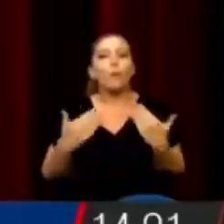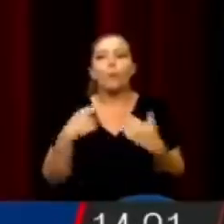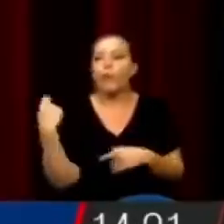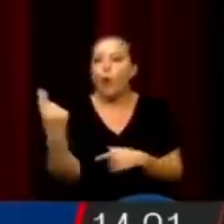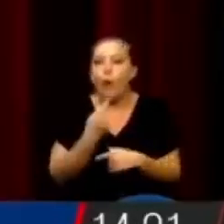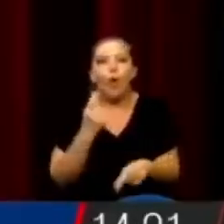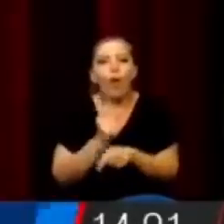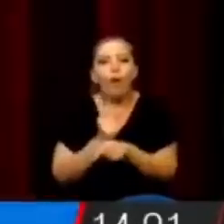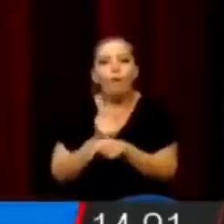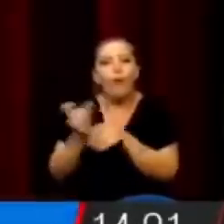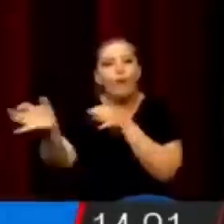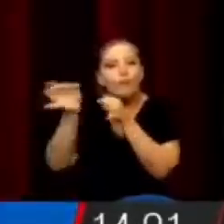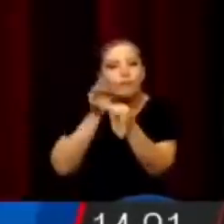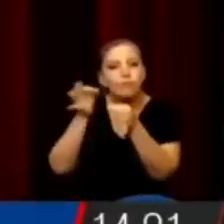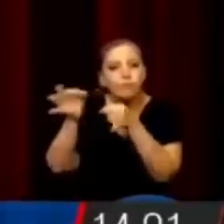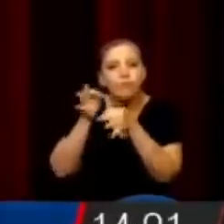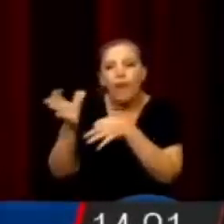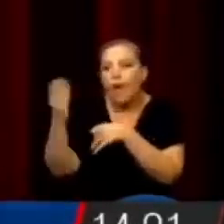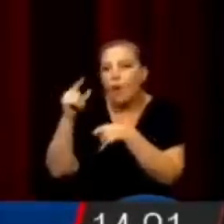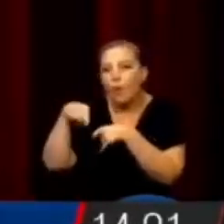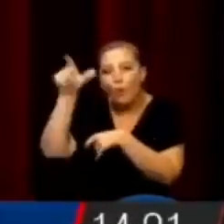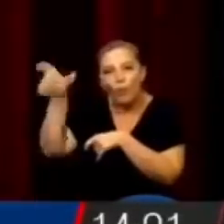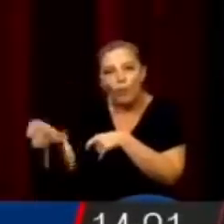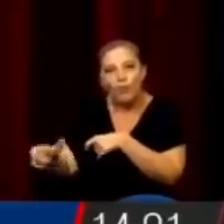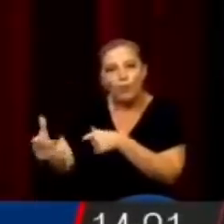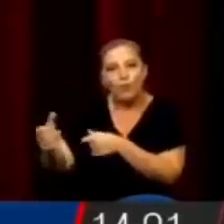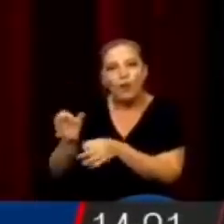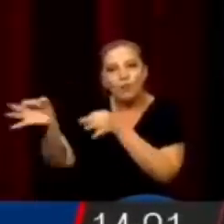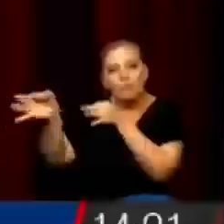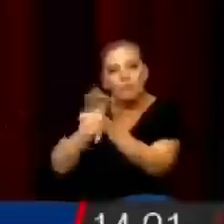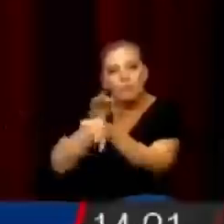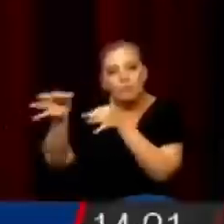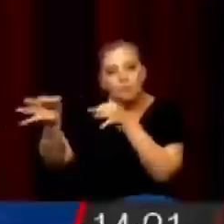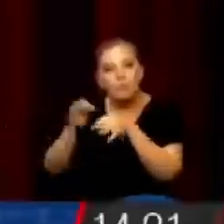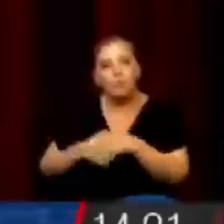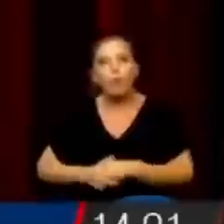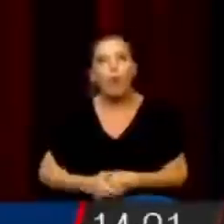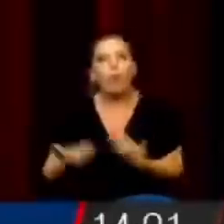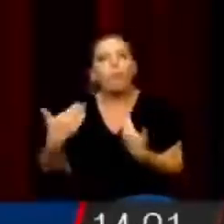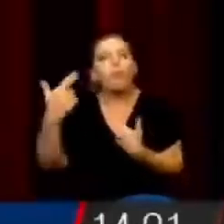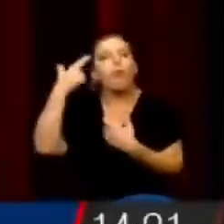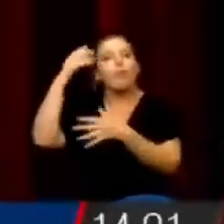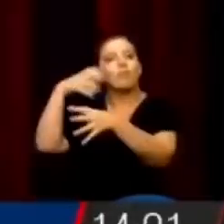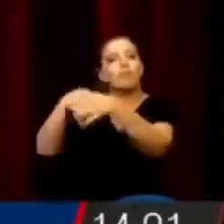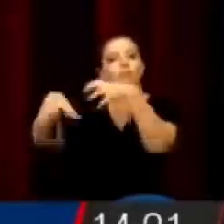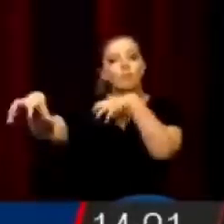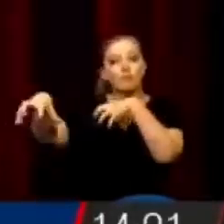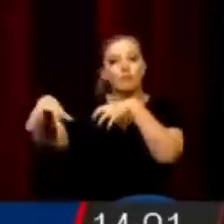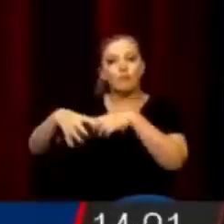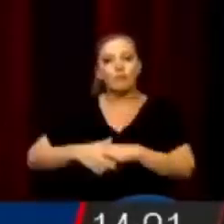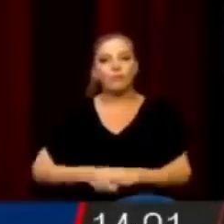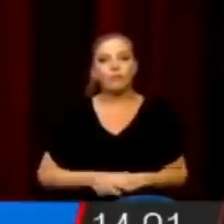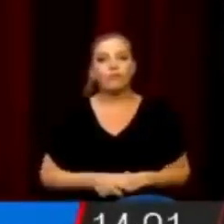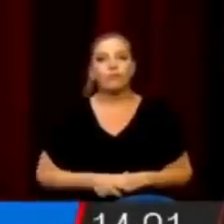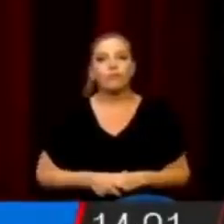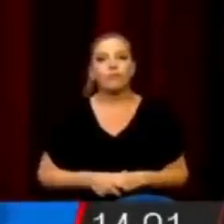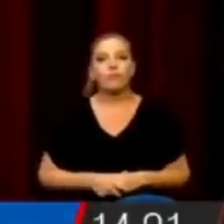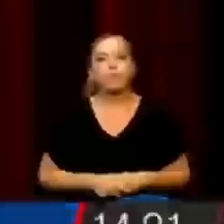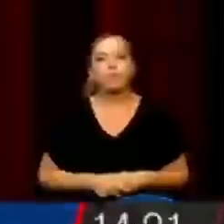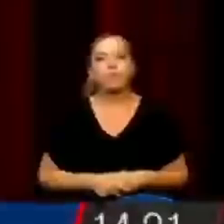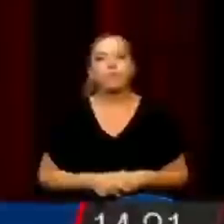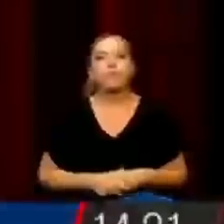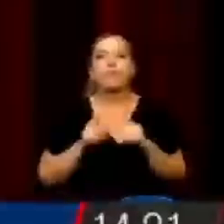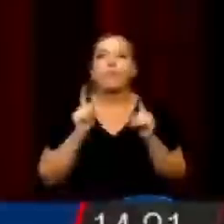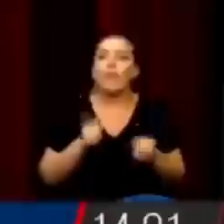poder escuchar al otro, de poder ponernos en el lugar del otro y de entender que